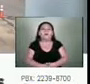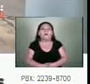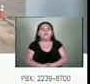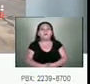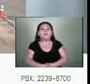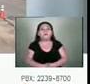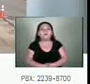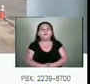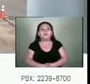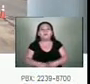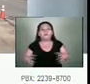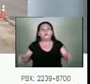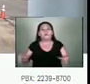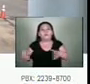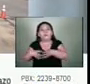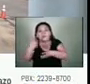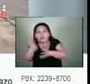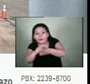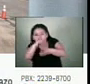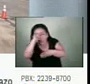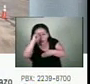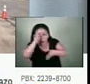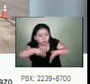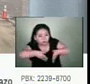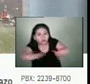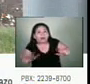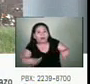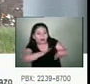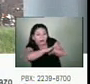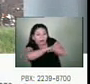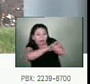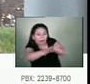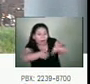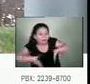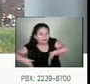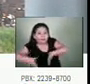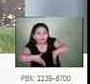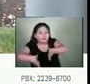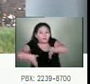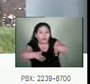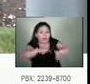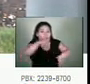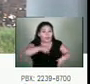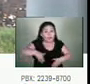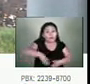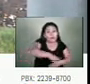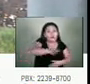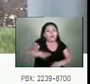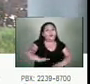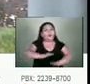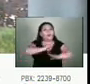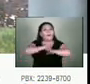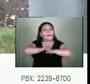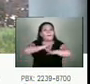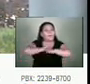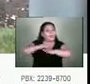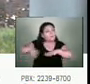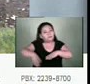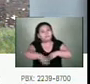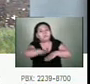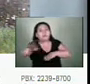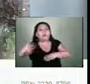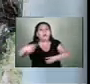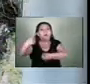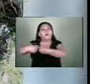Cuadrillas de la unidad de Fovial realizaron limpieza de drenajes en la carretera que conduce del desvío de San Juan Opico hacia